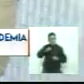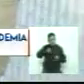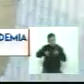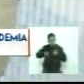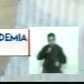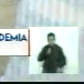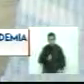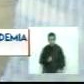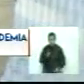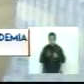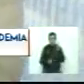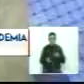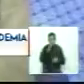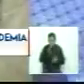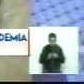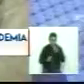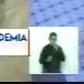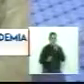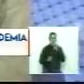Hay reportes de intoxicaciones